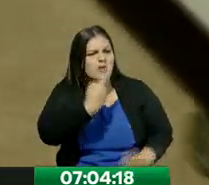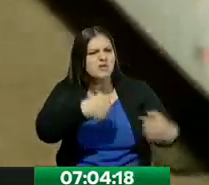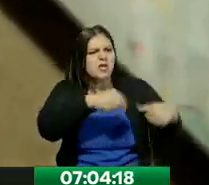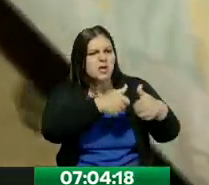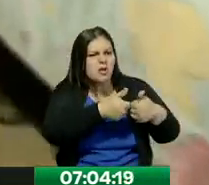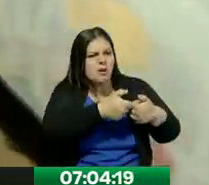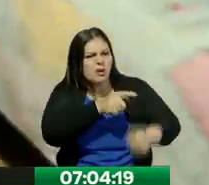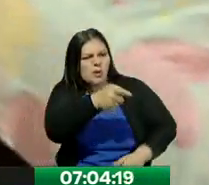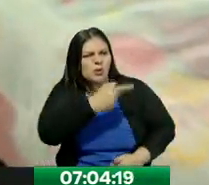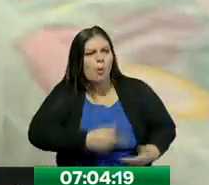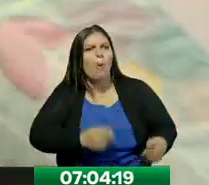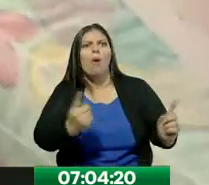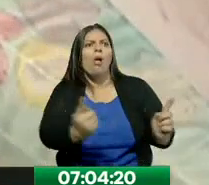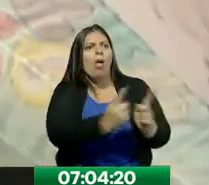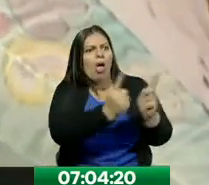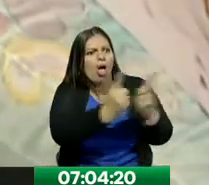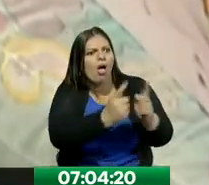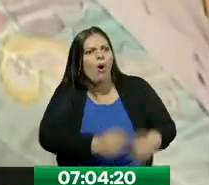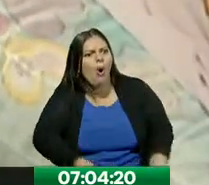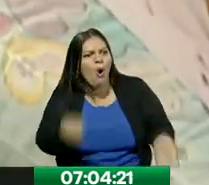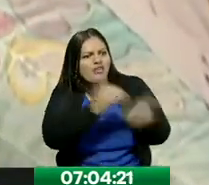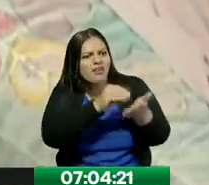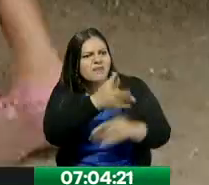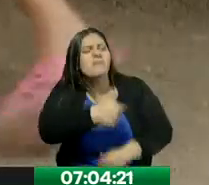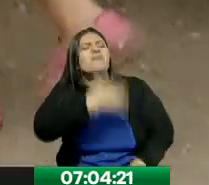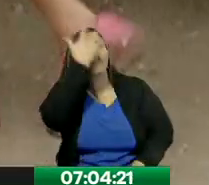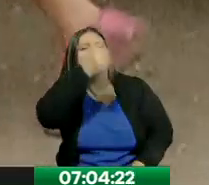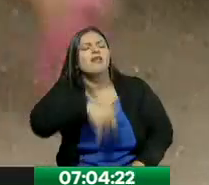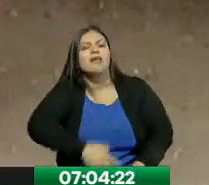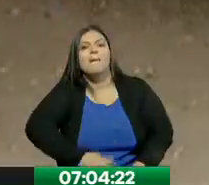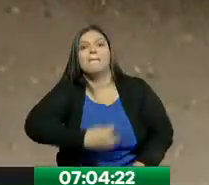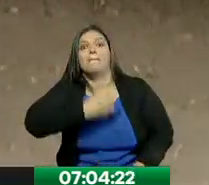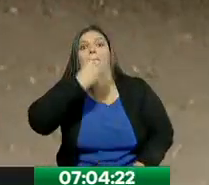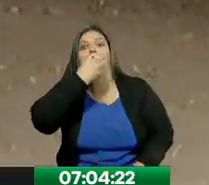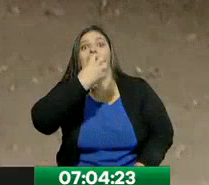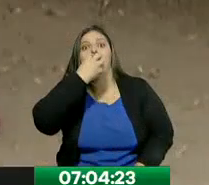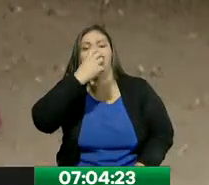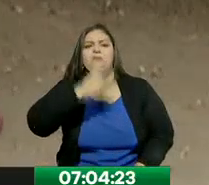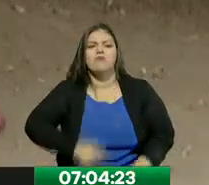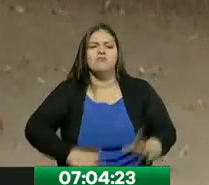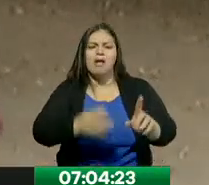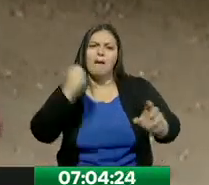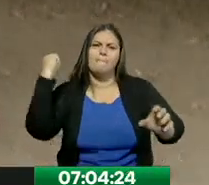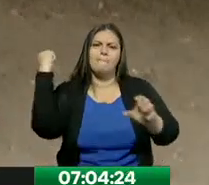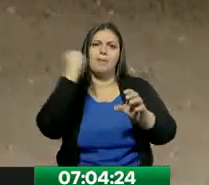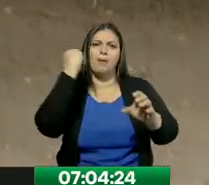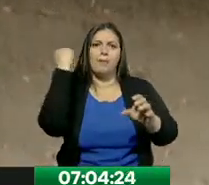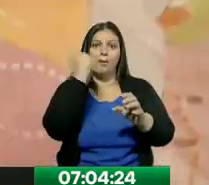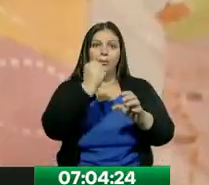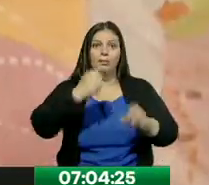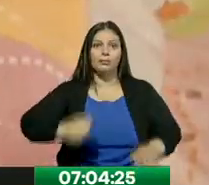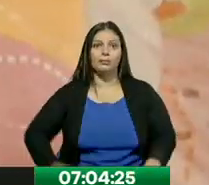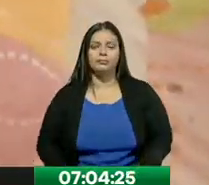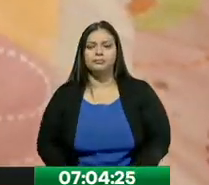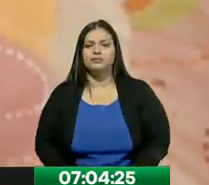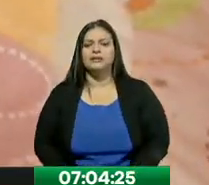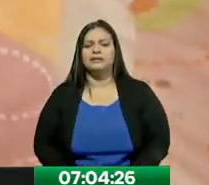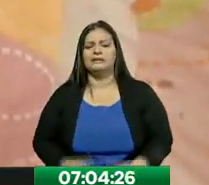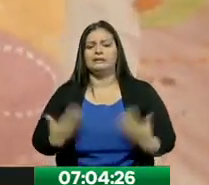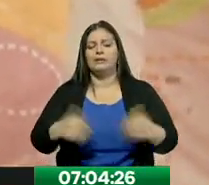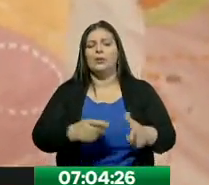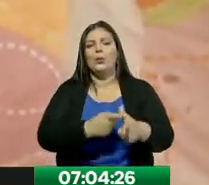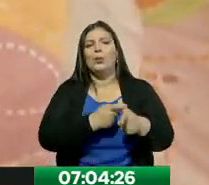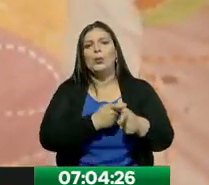denunciado como tentativa de femicidio, se encuentra hospitalizada en Guayaquil, mientras que por acaso le esperan que salga de peligro lo antes